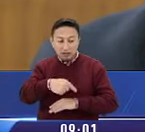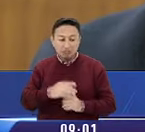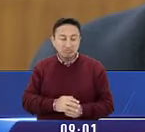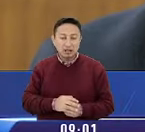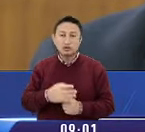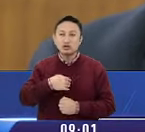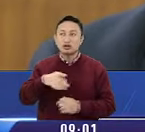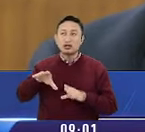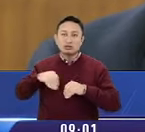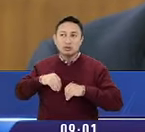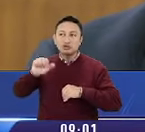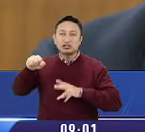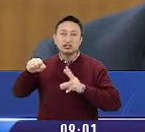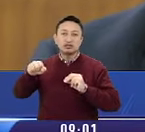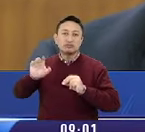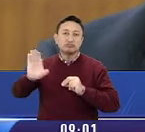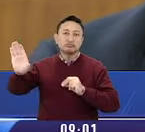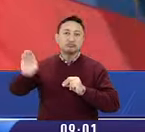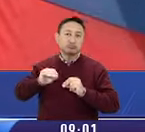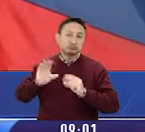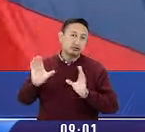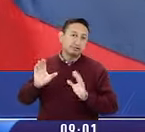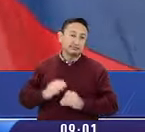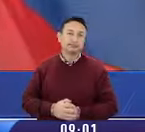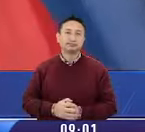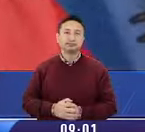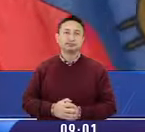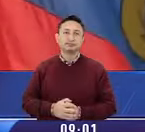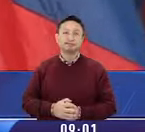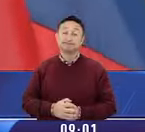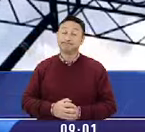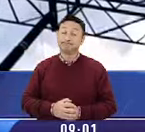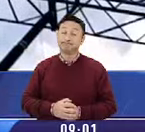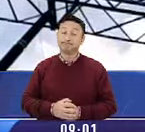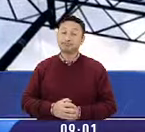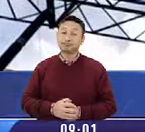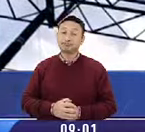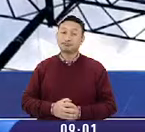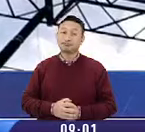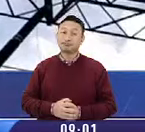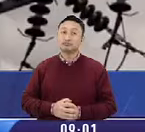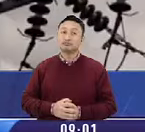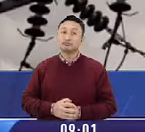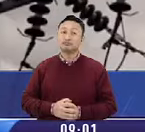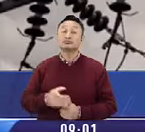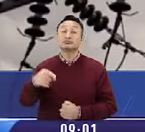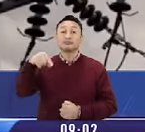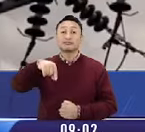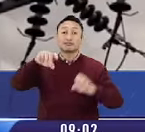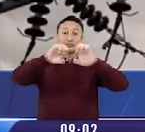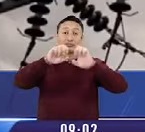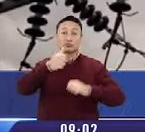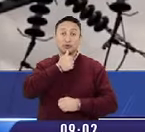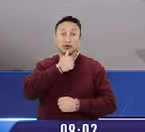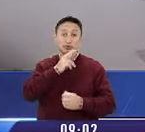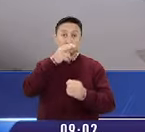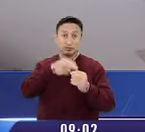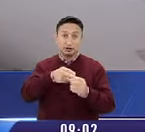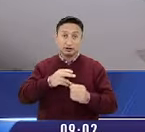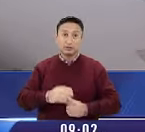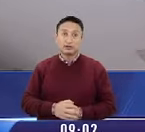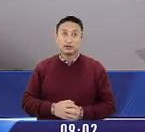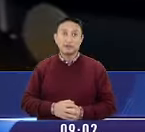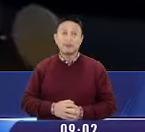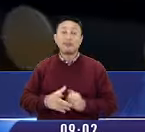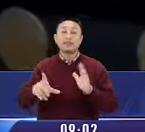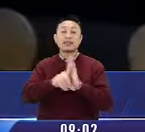decidir aceptar o no aceptar ese valor. Lo que se podría contrarrestar con la participación del sector privado. La recién aprobada Ley